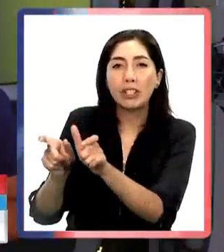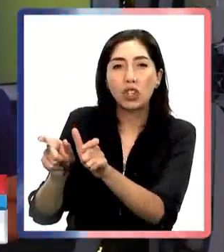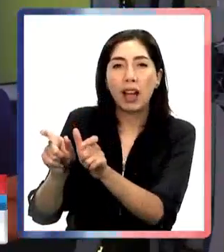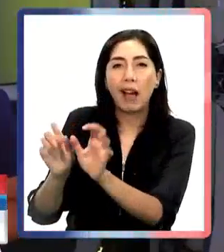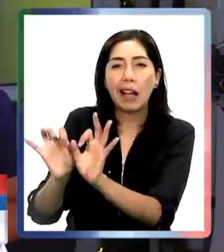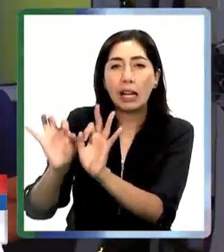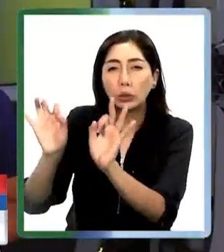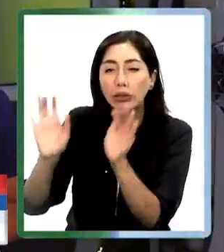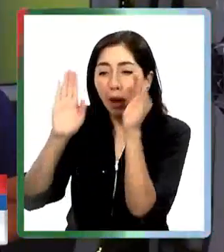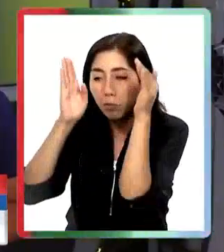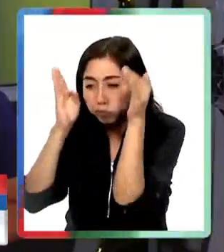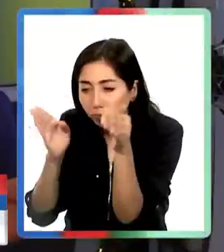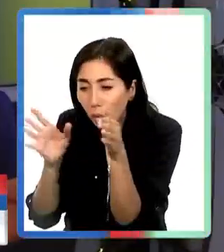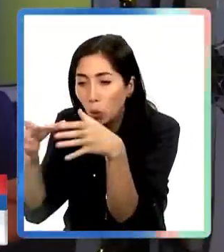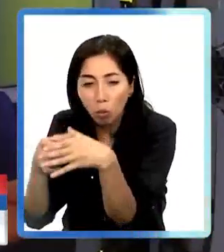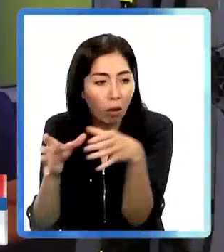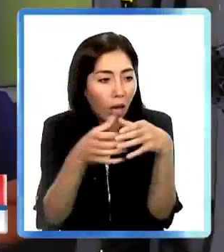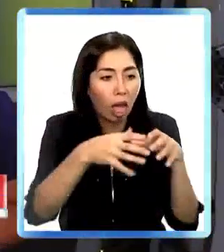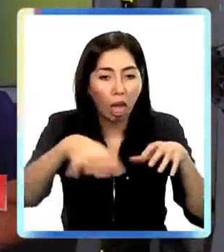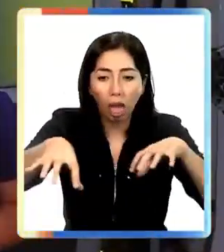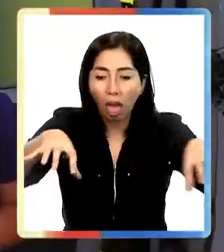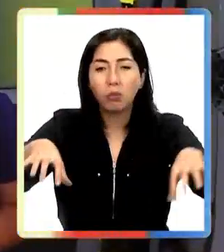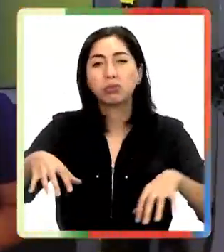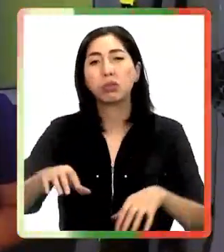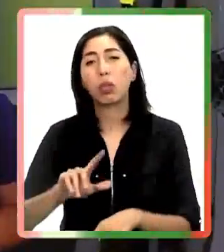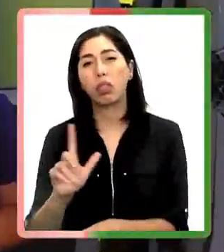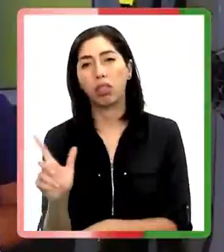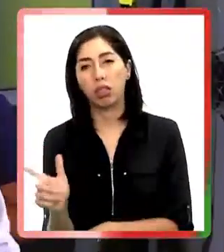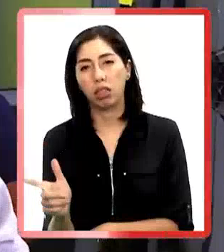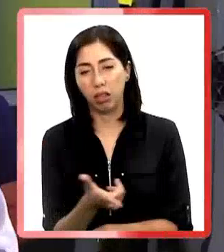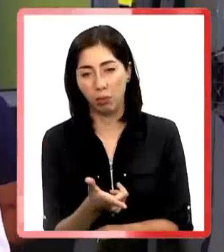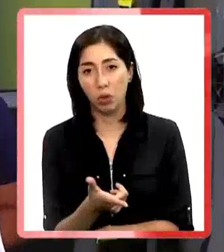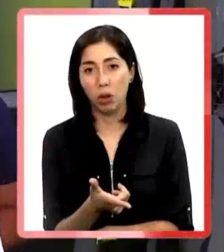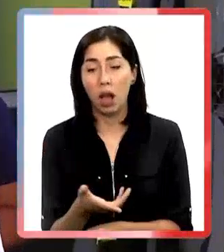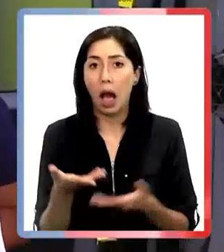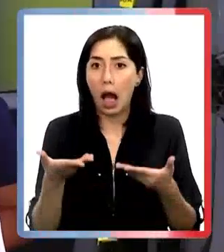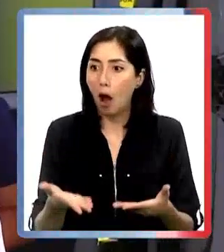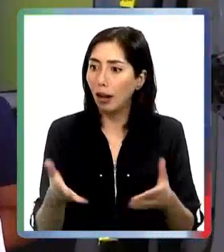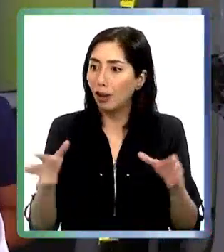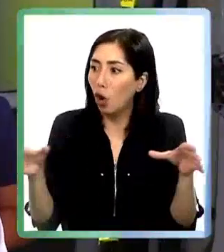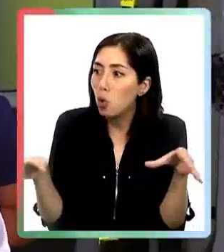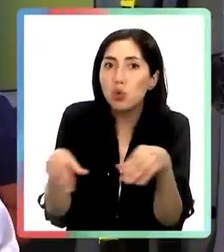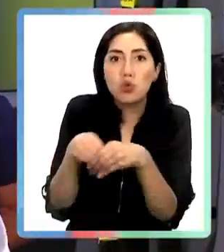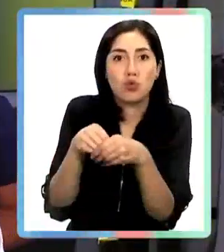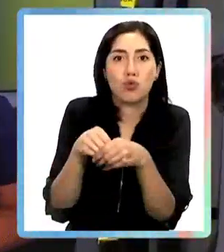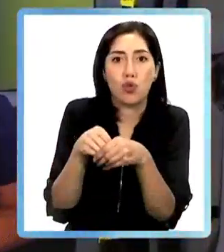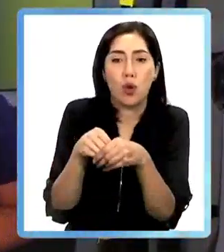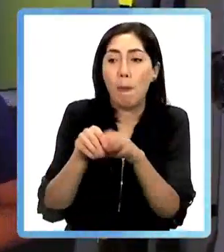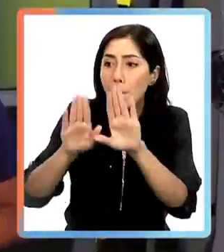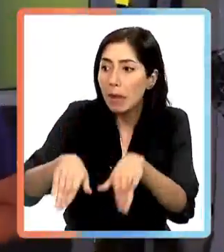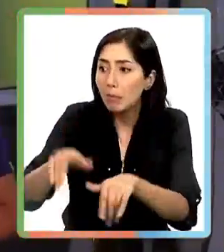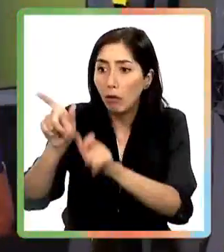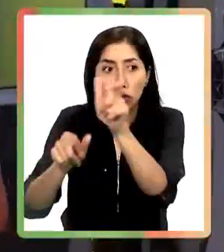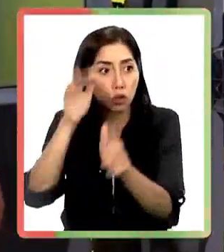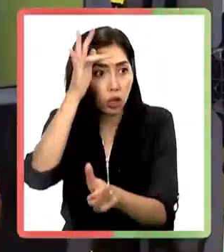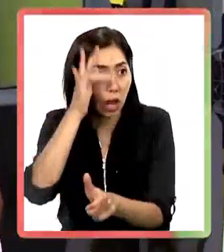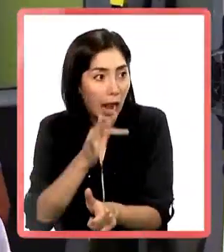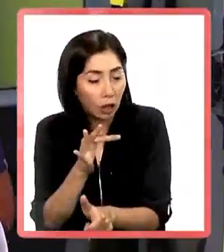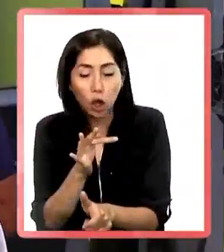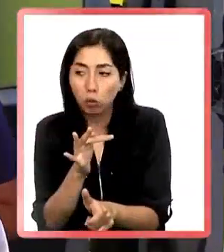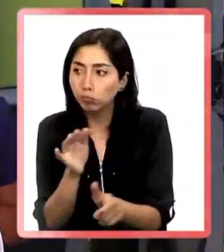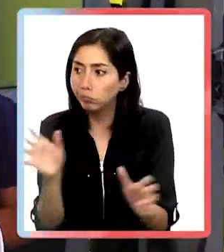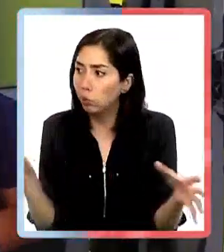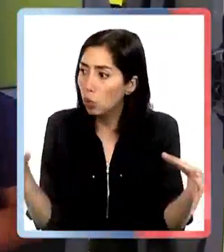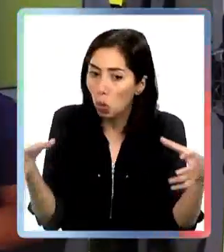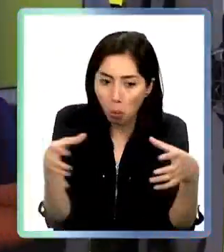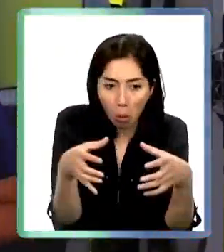flujo, eso hace que se disminuya un poco la velocidad de la atención. El tener el flujo conjunto con la misma cantidad de funcionarios hace que